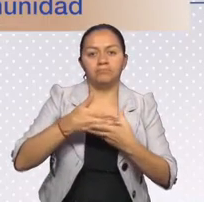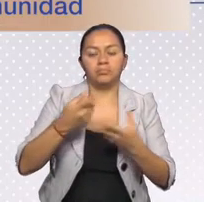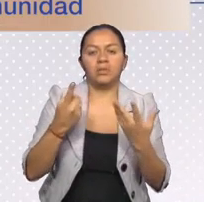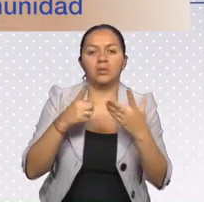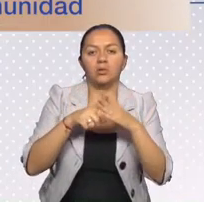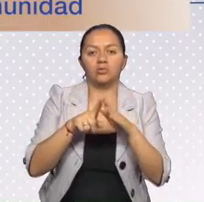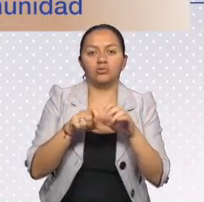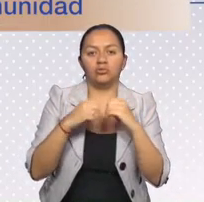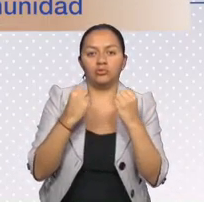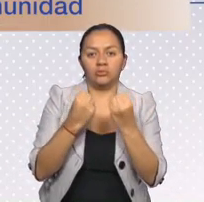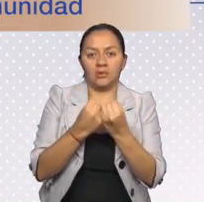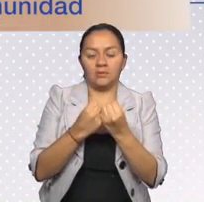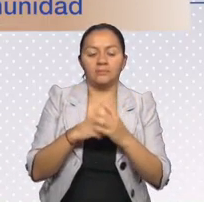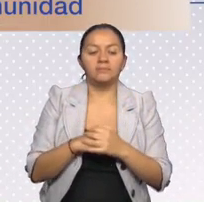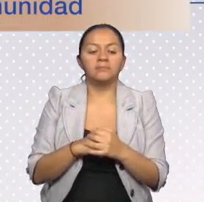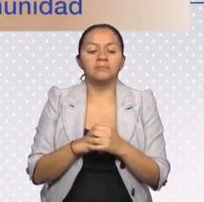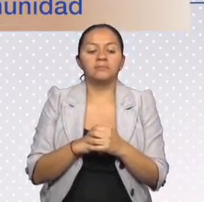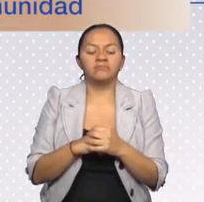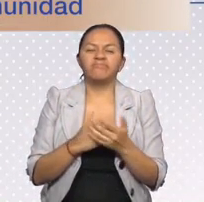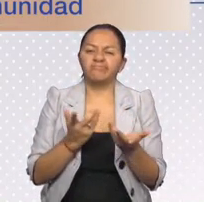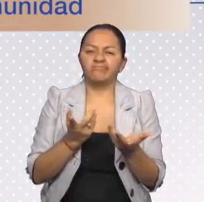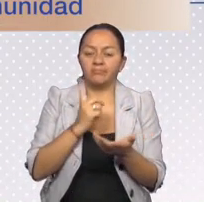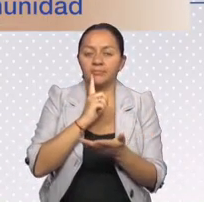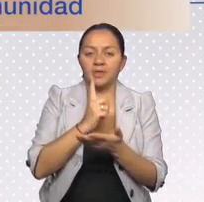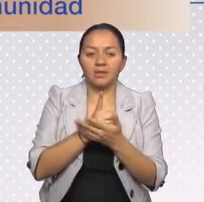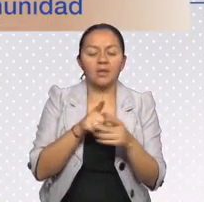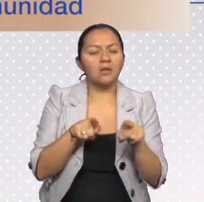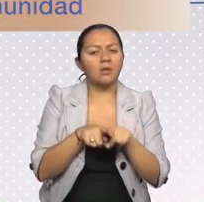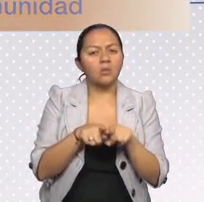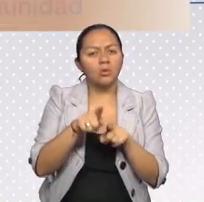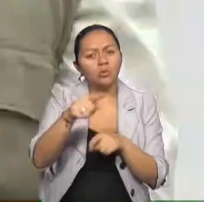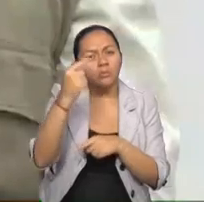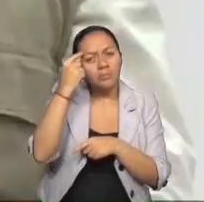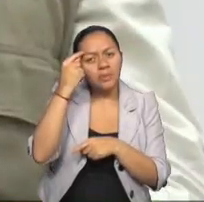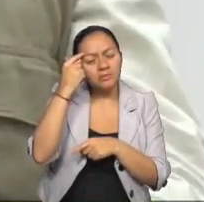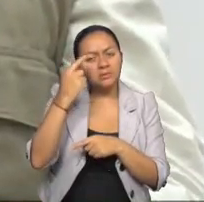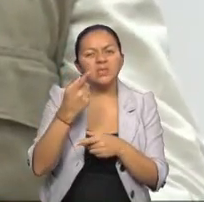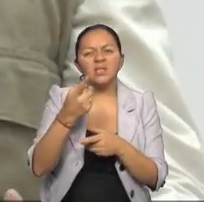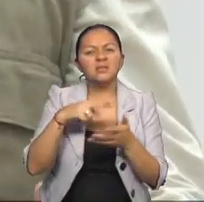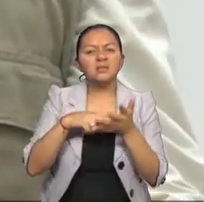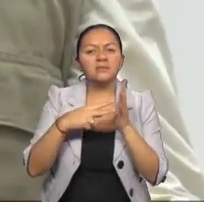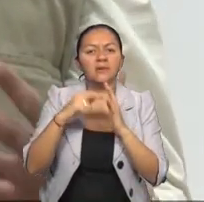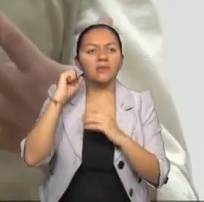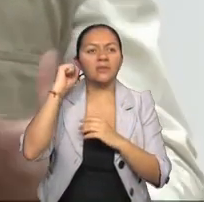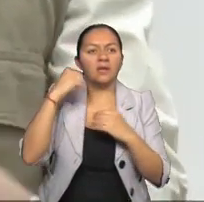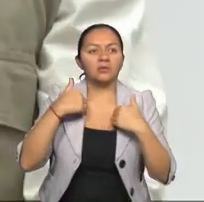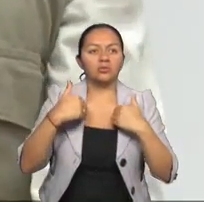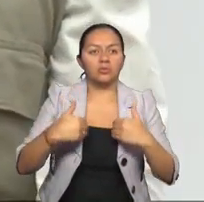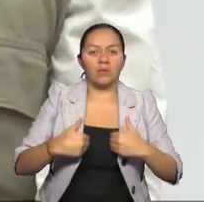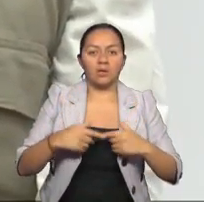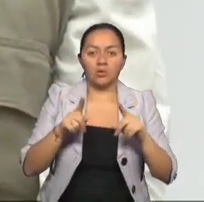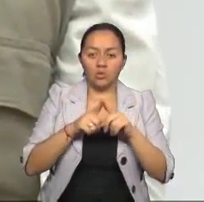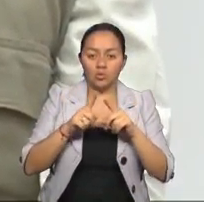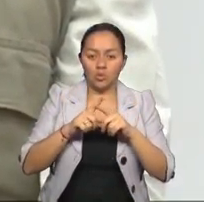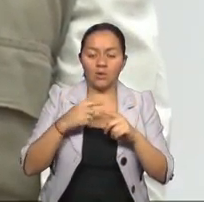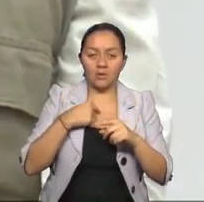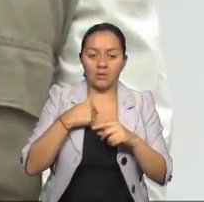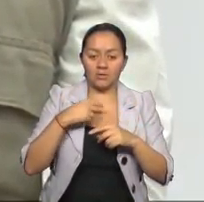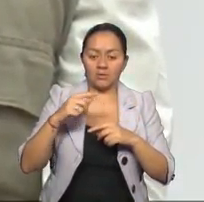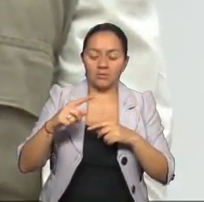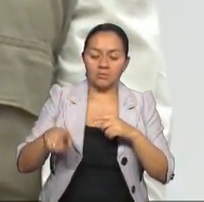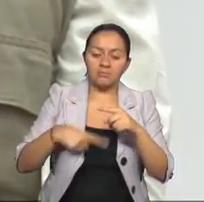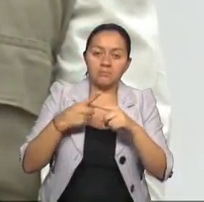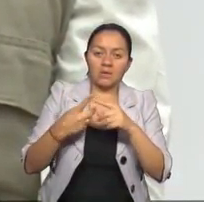social o algo así javier como pensar en los derechos humanos como adherir los a nuestro cuerpo